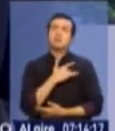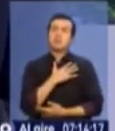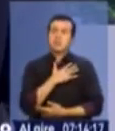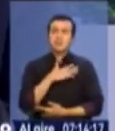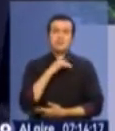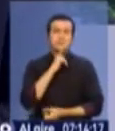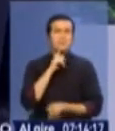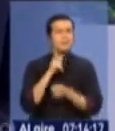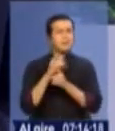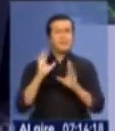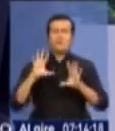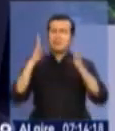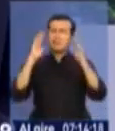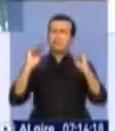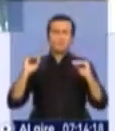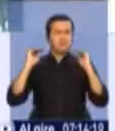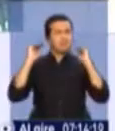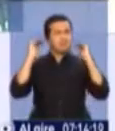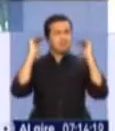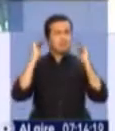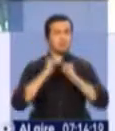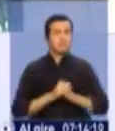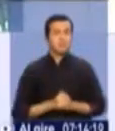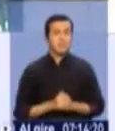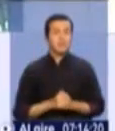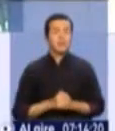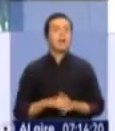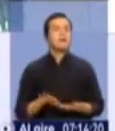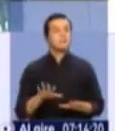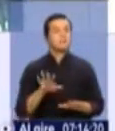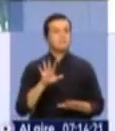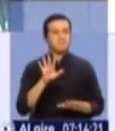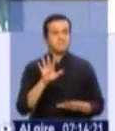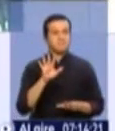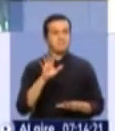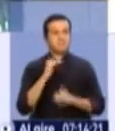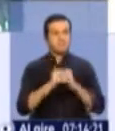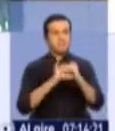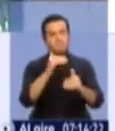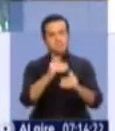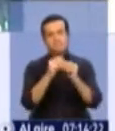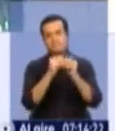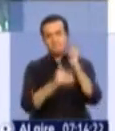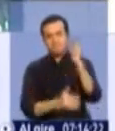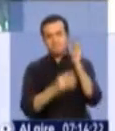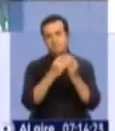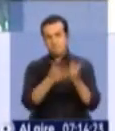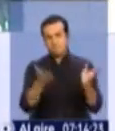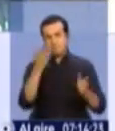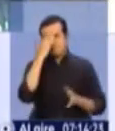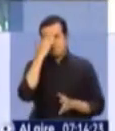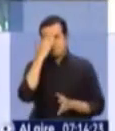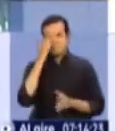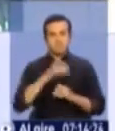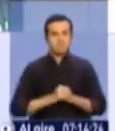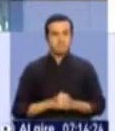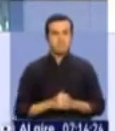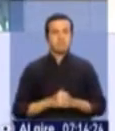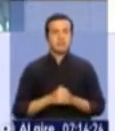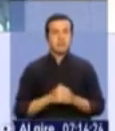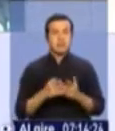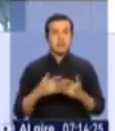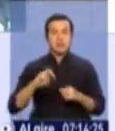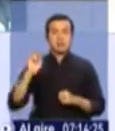festival ahora para poder dimensionar los avances porque web estamos segundos recién en el segundo festival